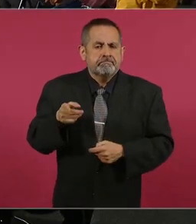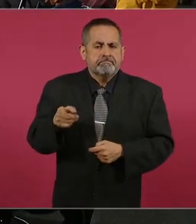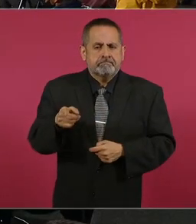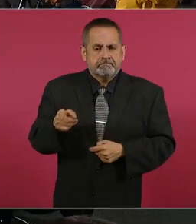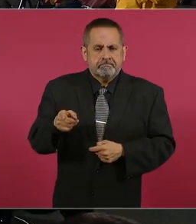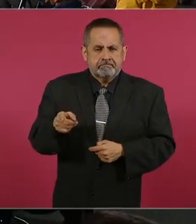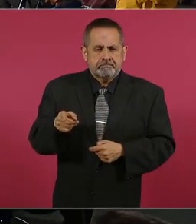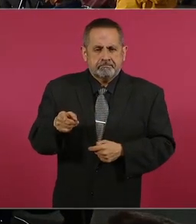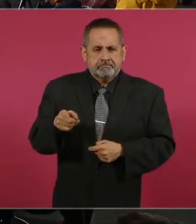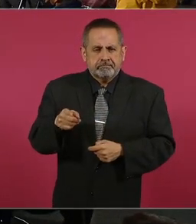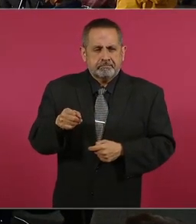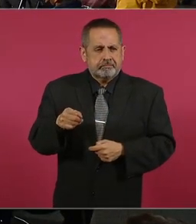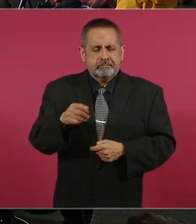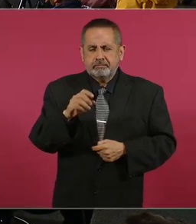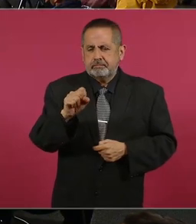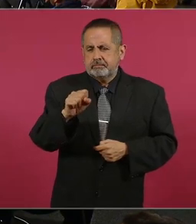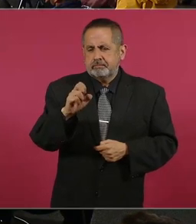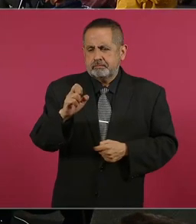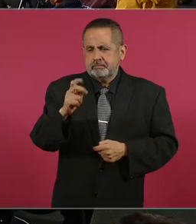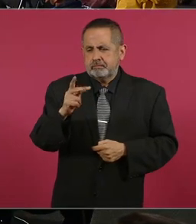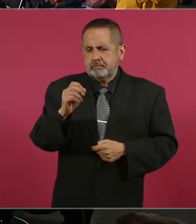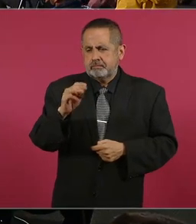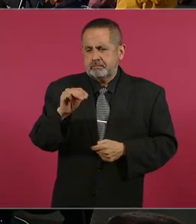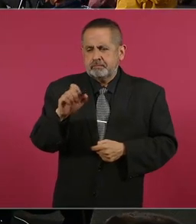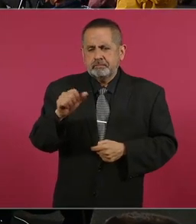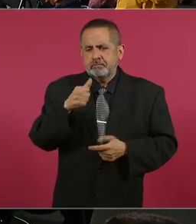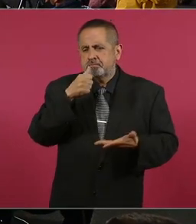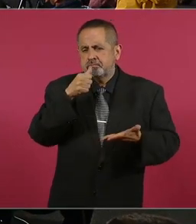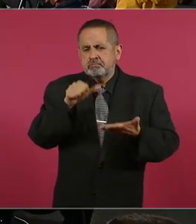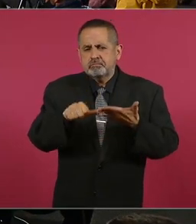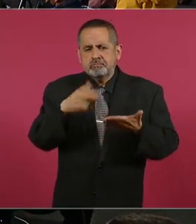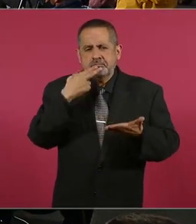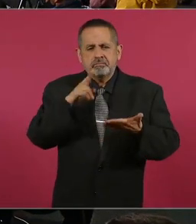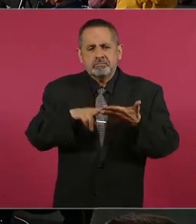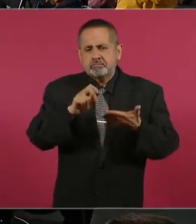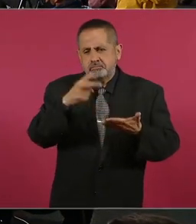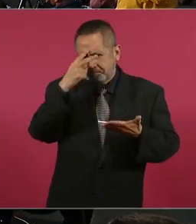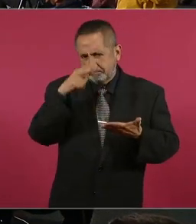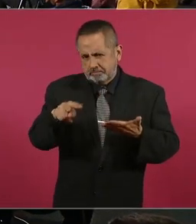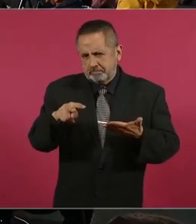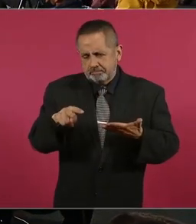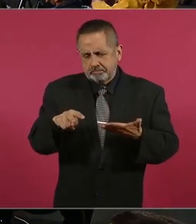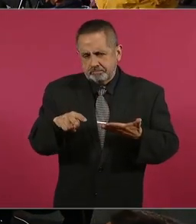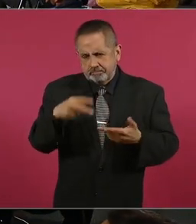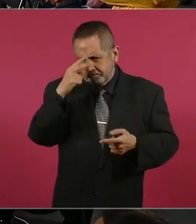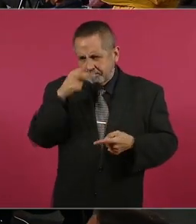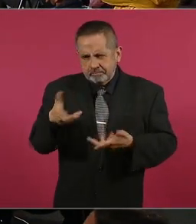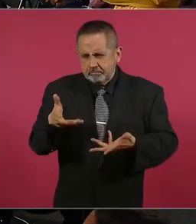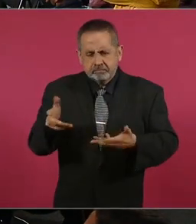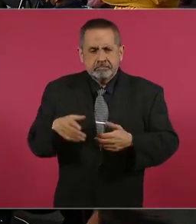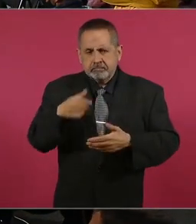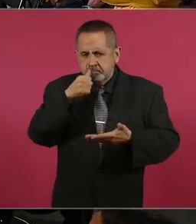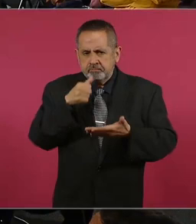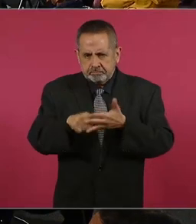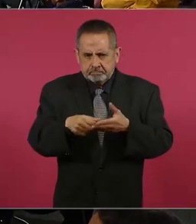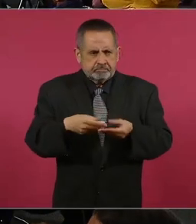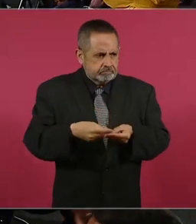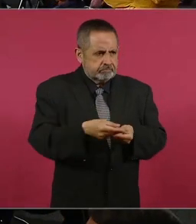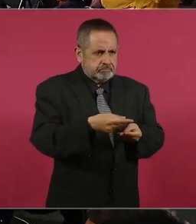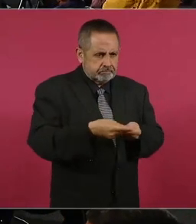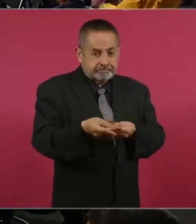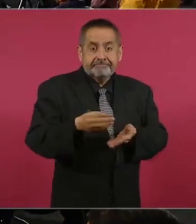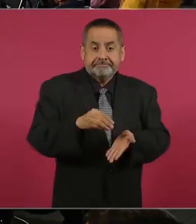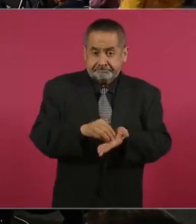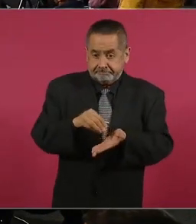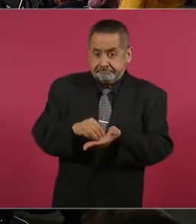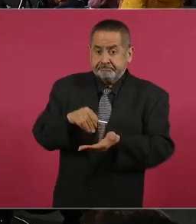el Servicio Postal Mexicano, Correos de México, con respecto a, porque no solamente entregan cartas que todavía